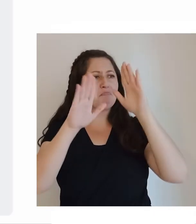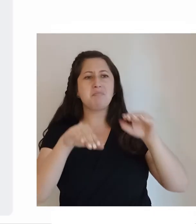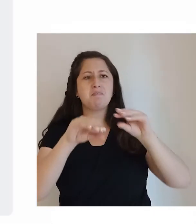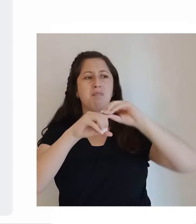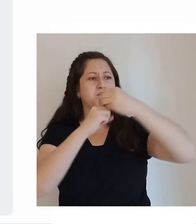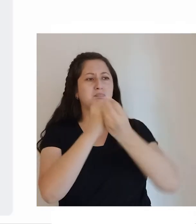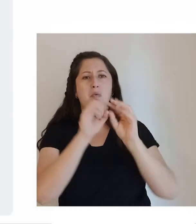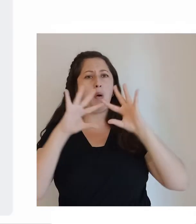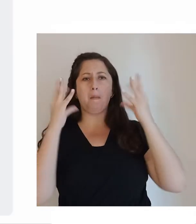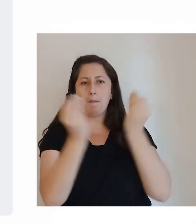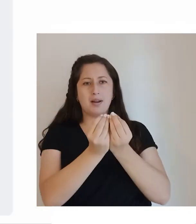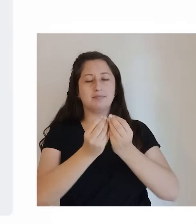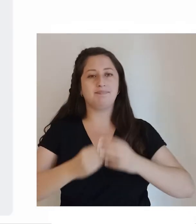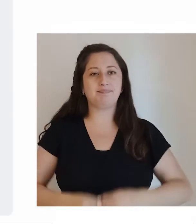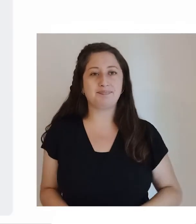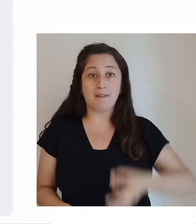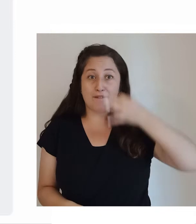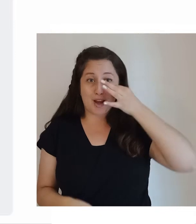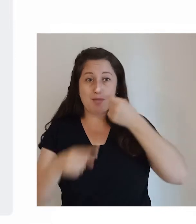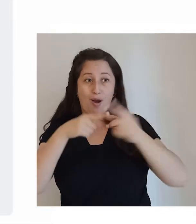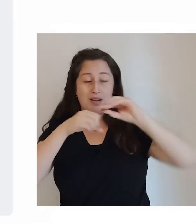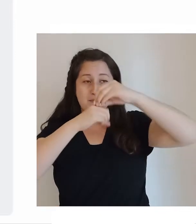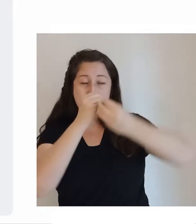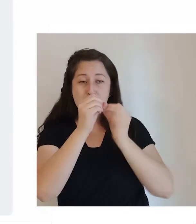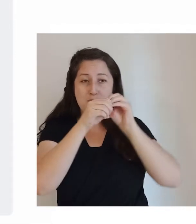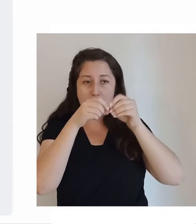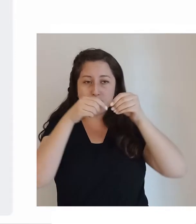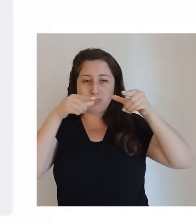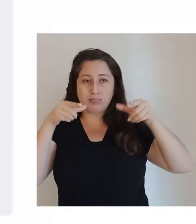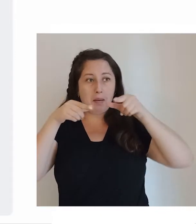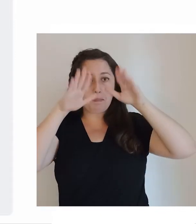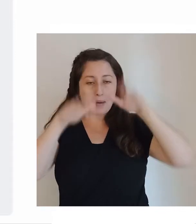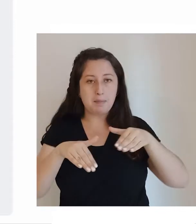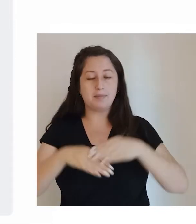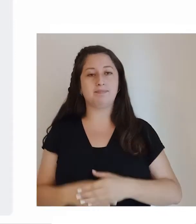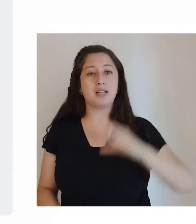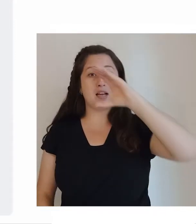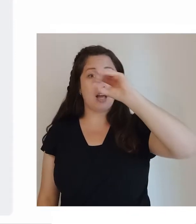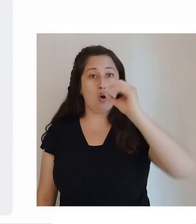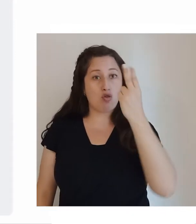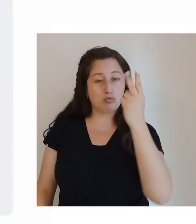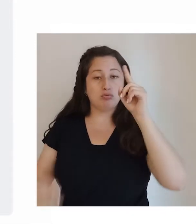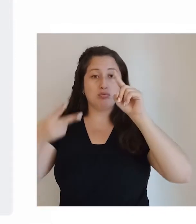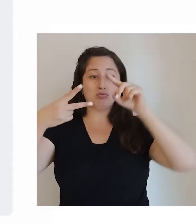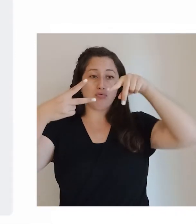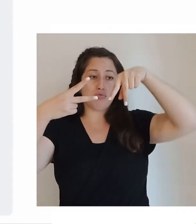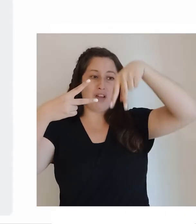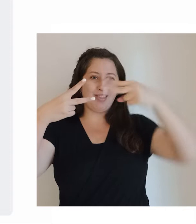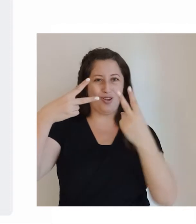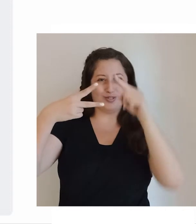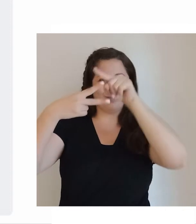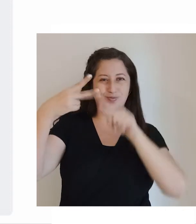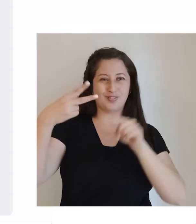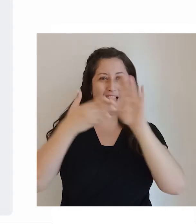completa. Veamos otras moléculas de este tipo: el monóxido de carbono y el nitrógeno